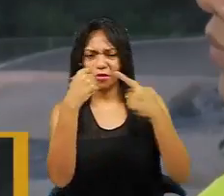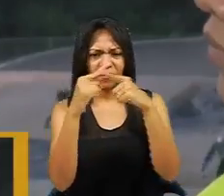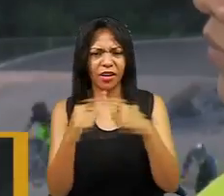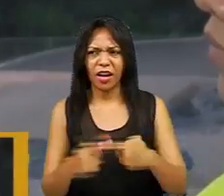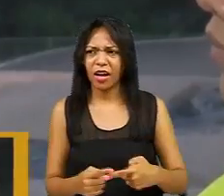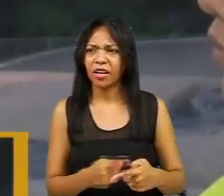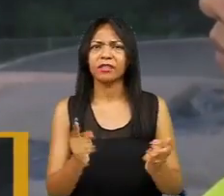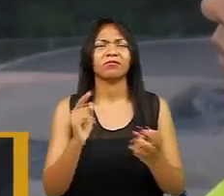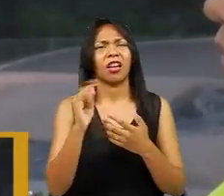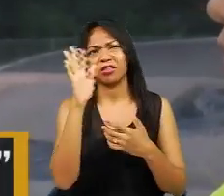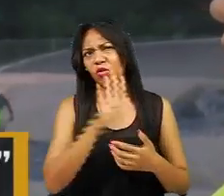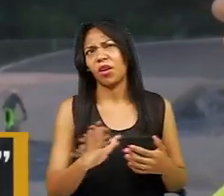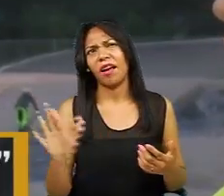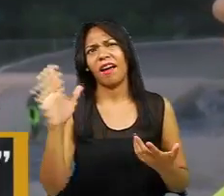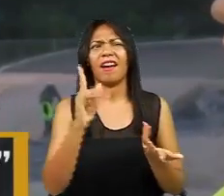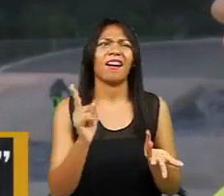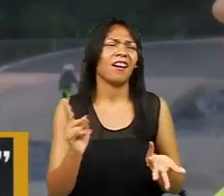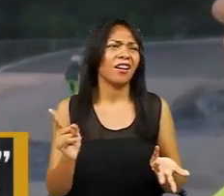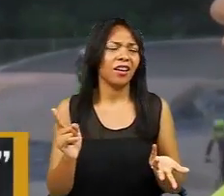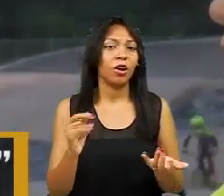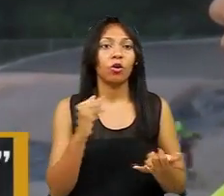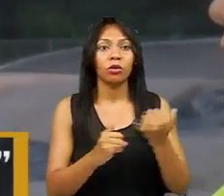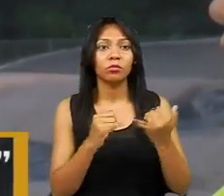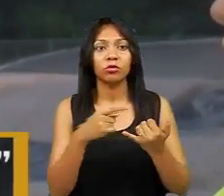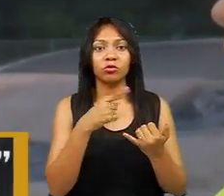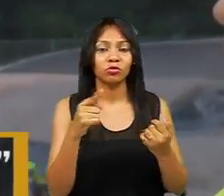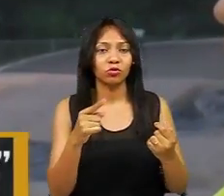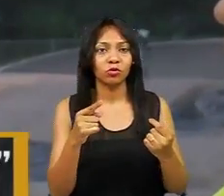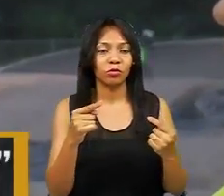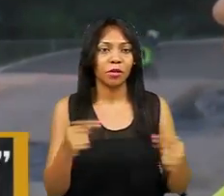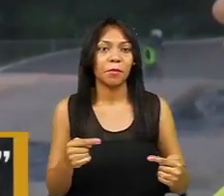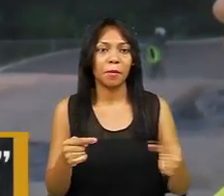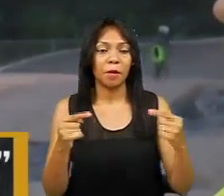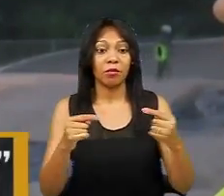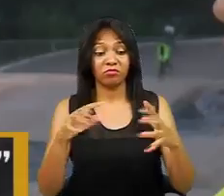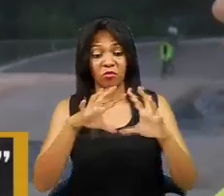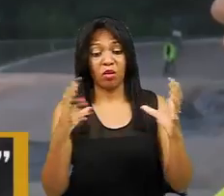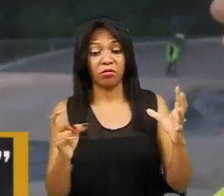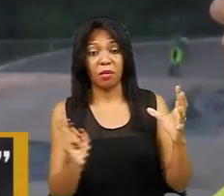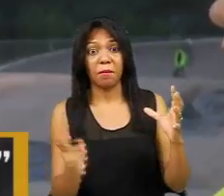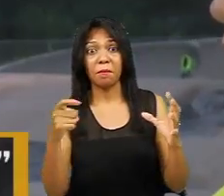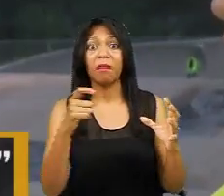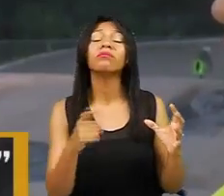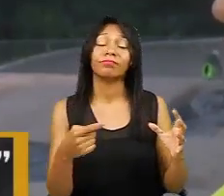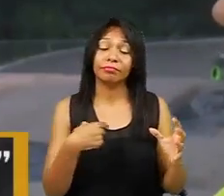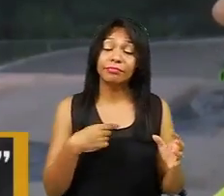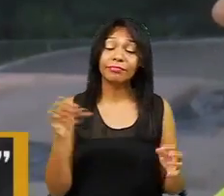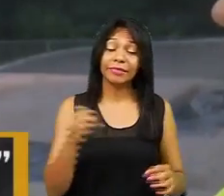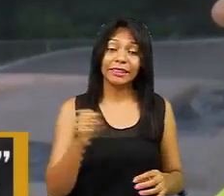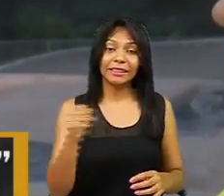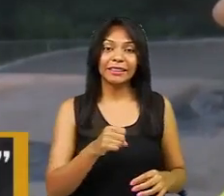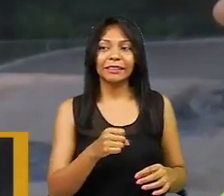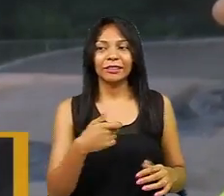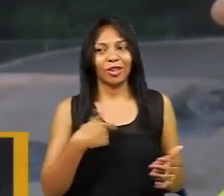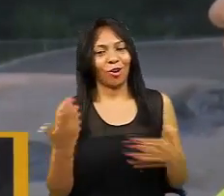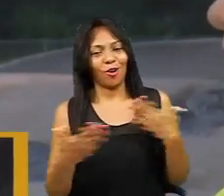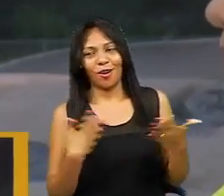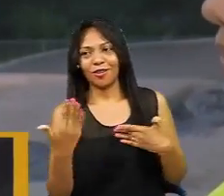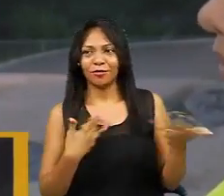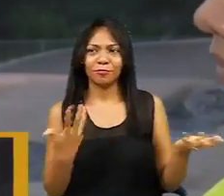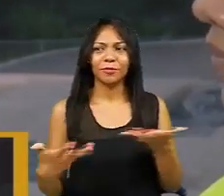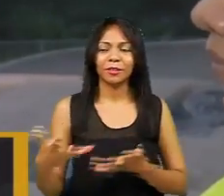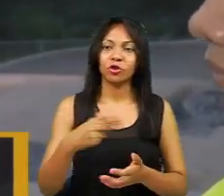campeón nacional, finalista en élite en 3 campeonatos del mundo. Y nada, aquí feliz con la gente, hemos